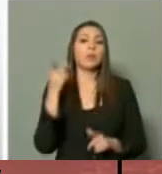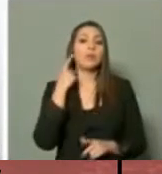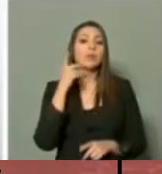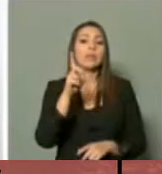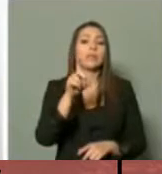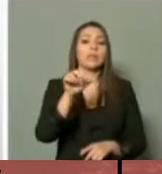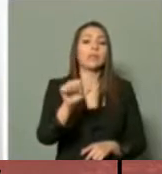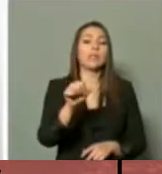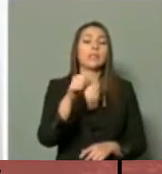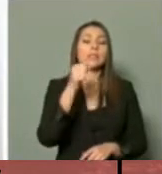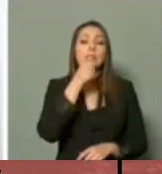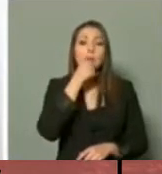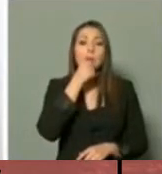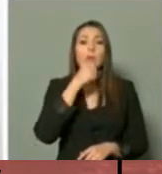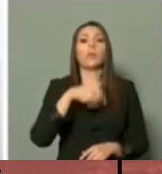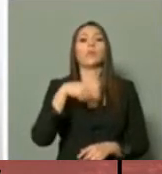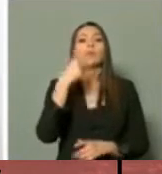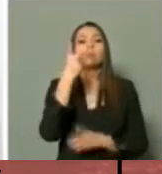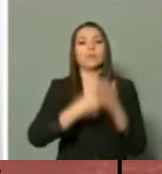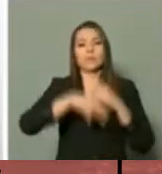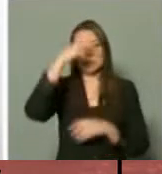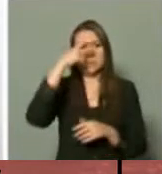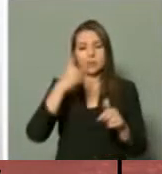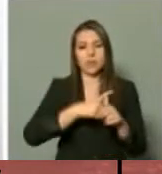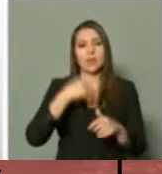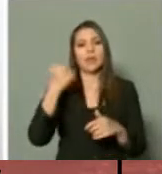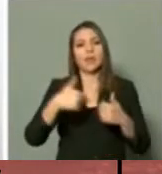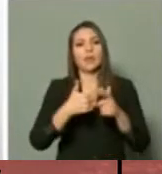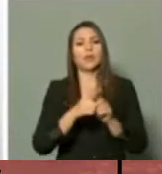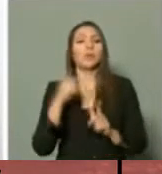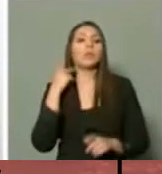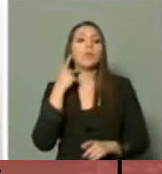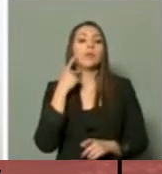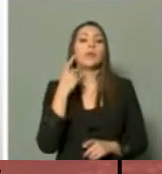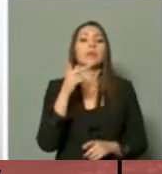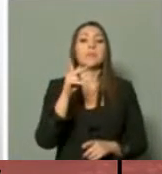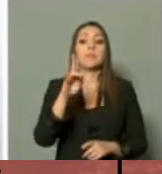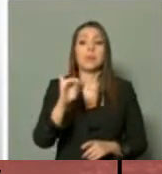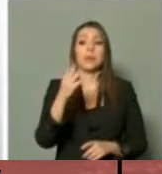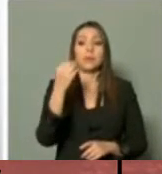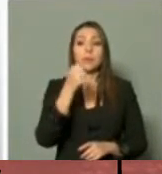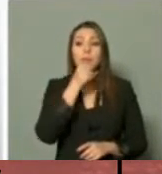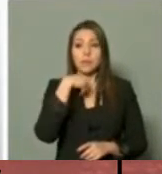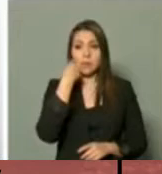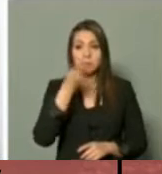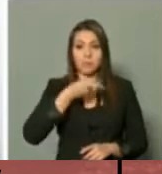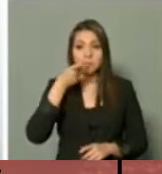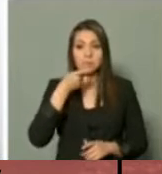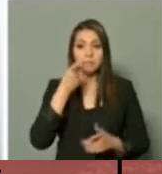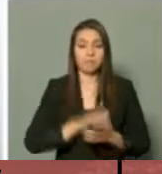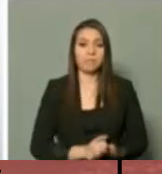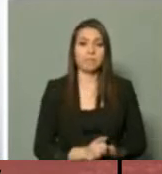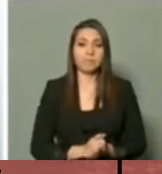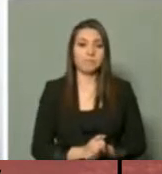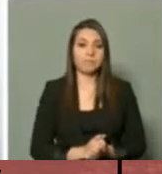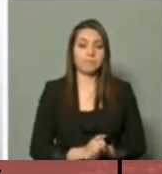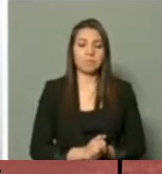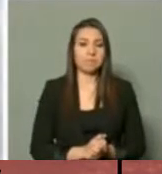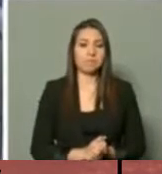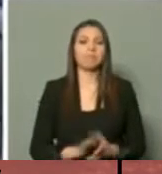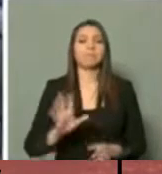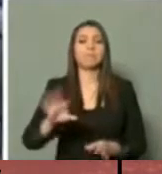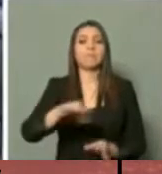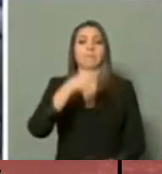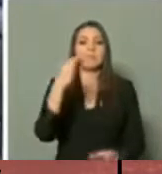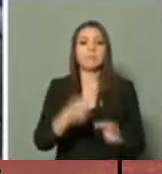36 segundos. Y por el Partido Revolucionario Institucional, 9 segundos. ¿Desean hacer uso de la palabra? Daremos por